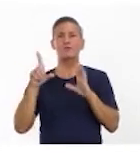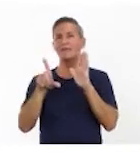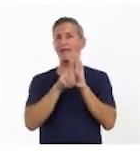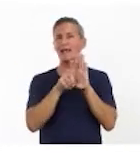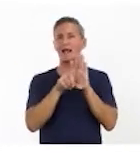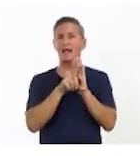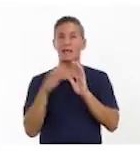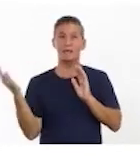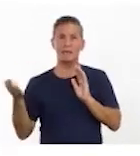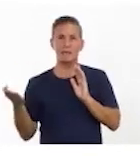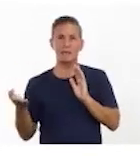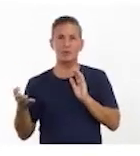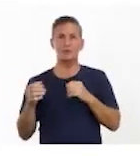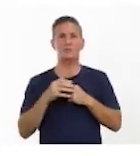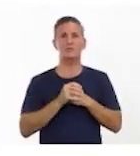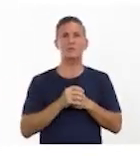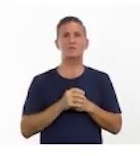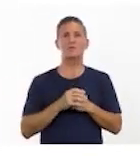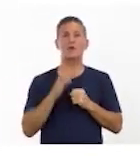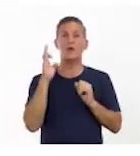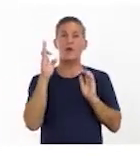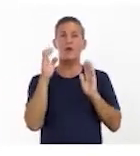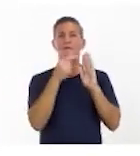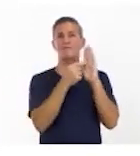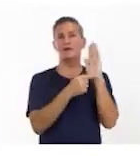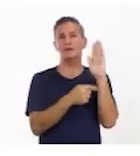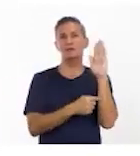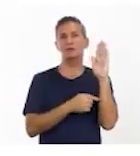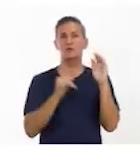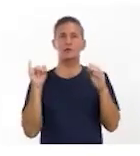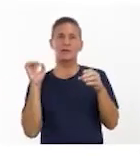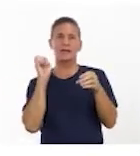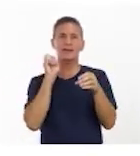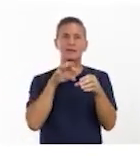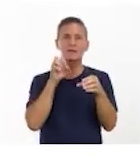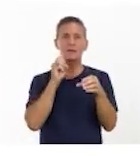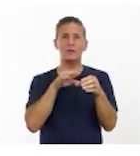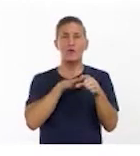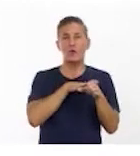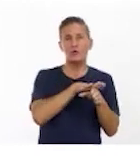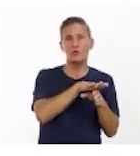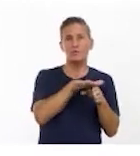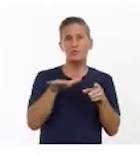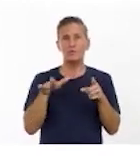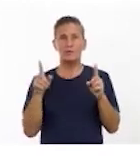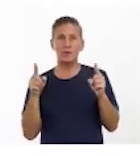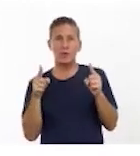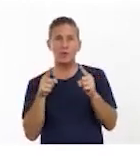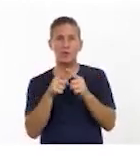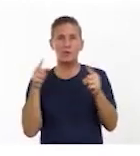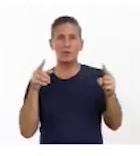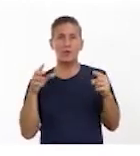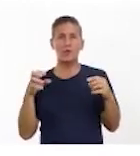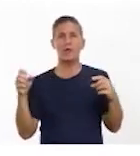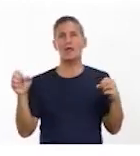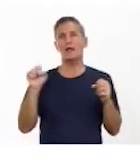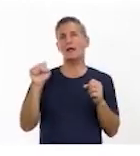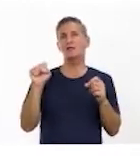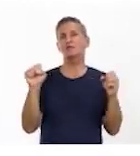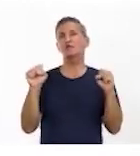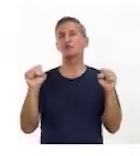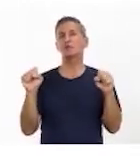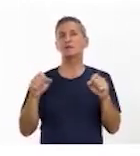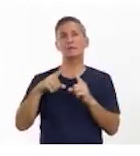velocidad. Vamos a poner los factores que influyen: superficie de contacto entre las sustancias